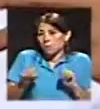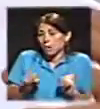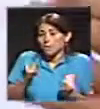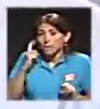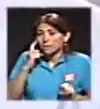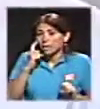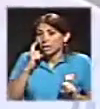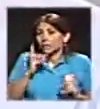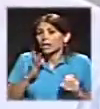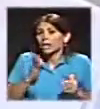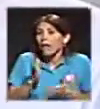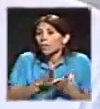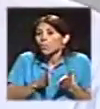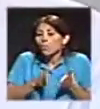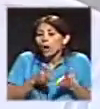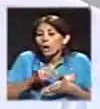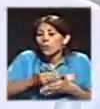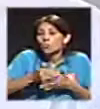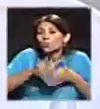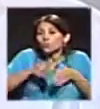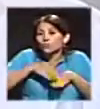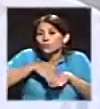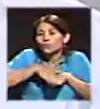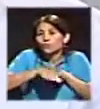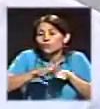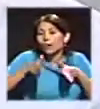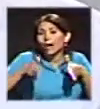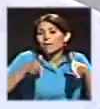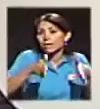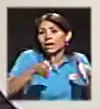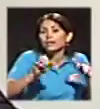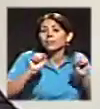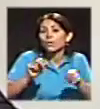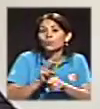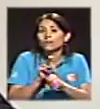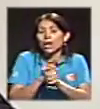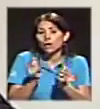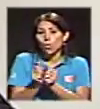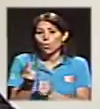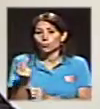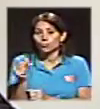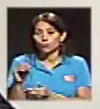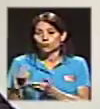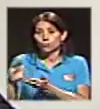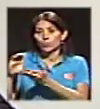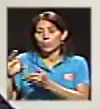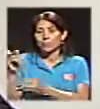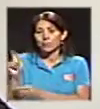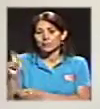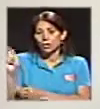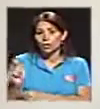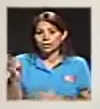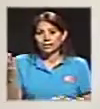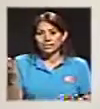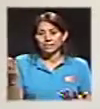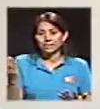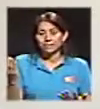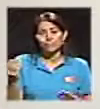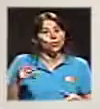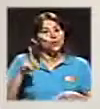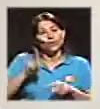sea posible para que los fondos de pensiones compren en ese tipo de situaciones. Hay una serie de circunstancias que eso lo ha